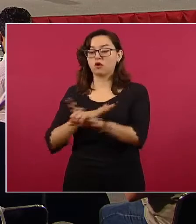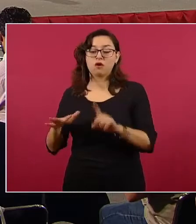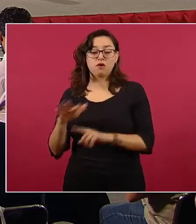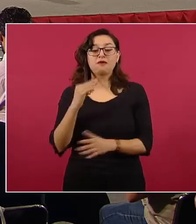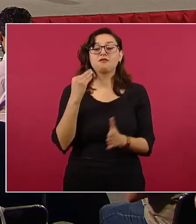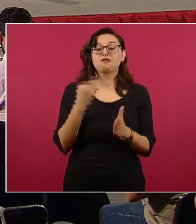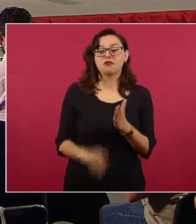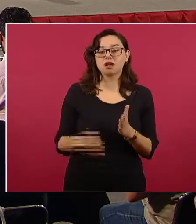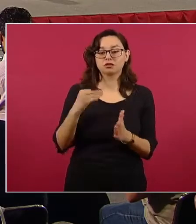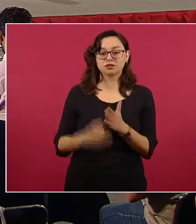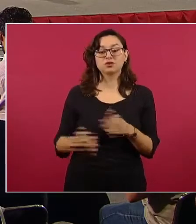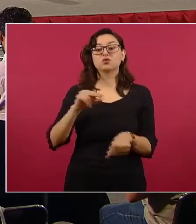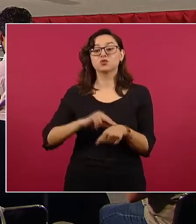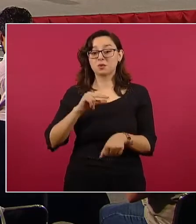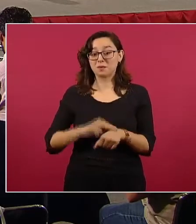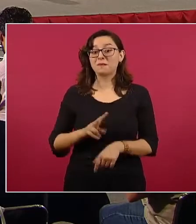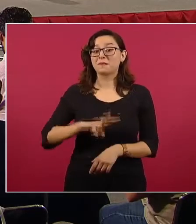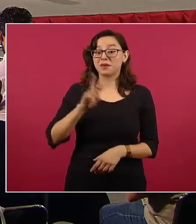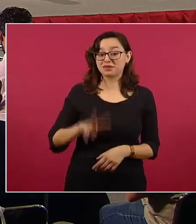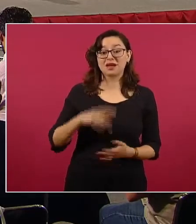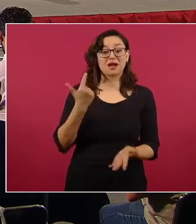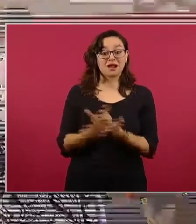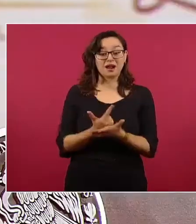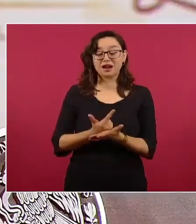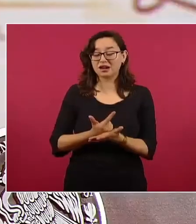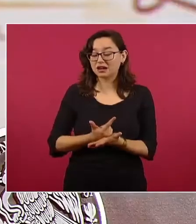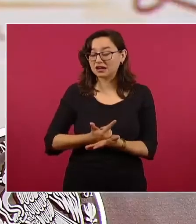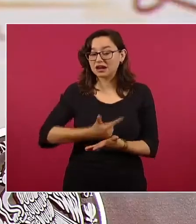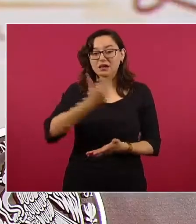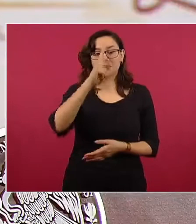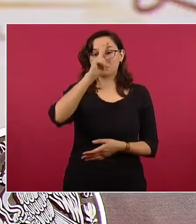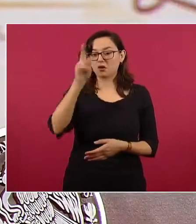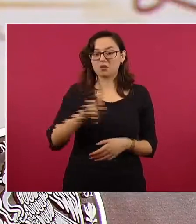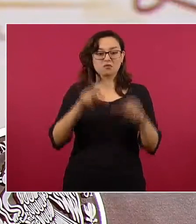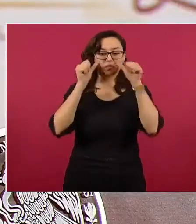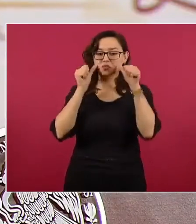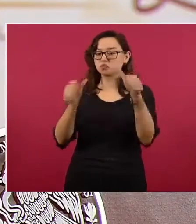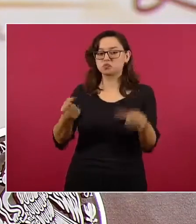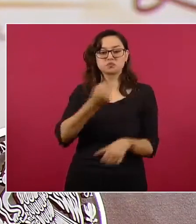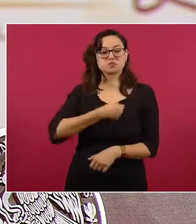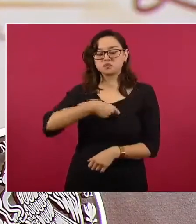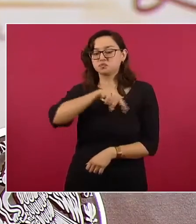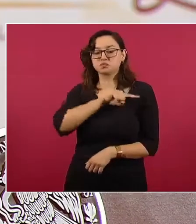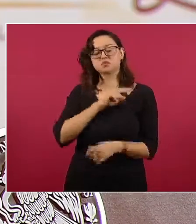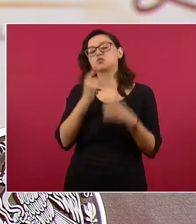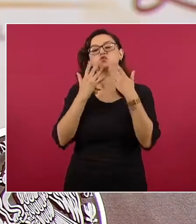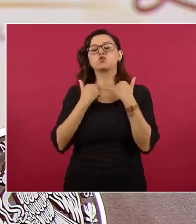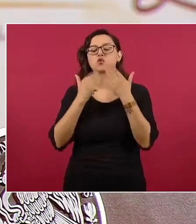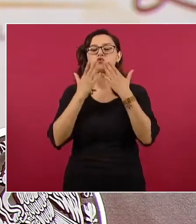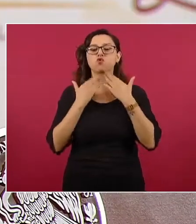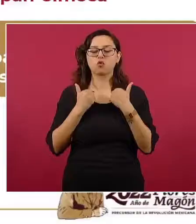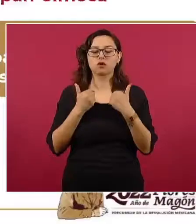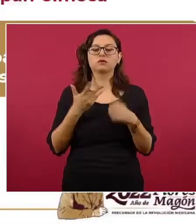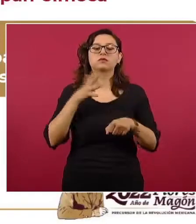con los médicos, sino crítico en los recursos para la atención de la salud. Y en este primer ejemplo está lo